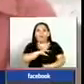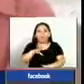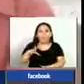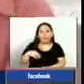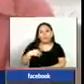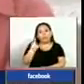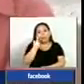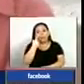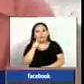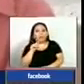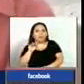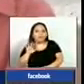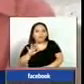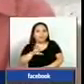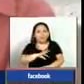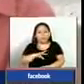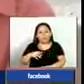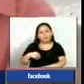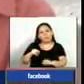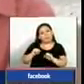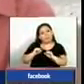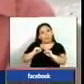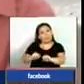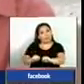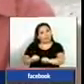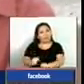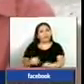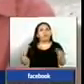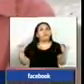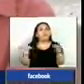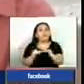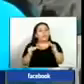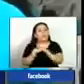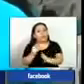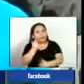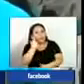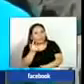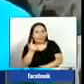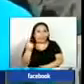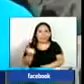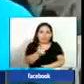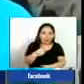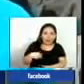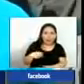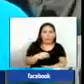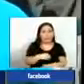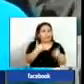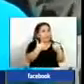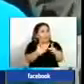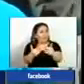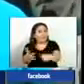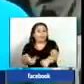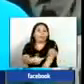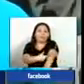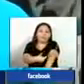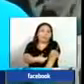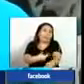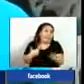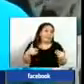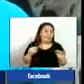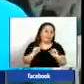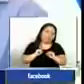pereciendo debido a esta enfermedad. Ahí podemos sumar también personal médico de diferentes hospitales que también ha perdido la batalla